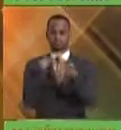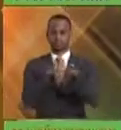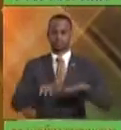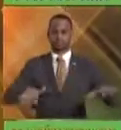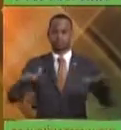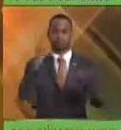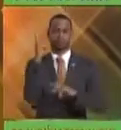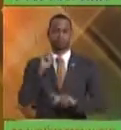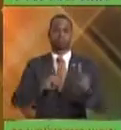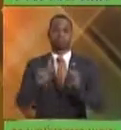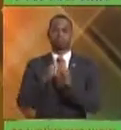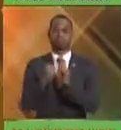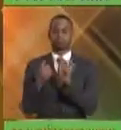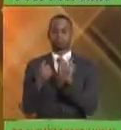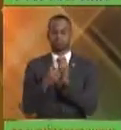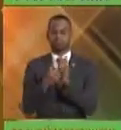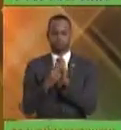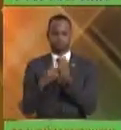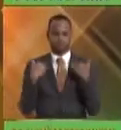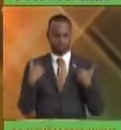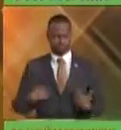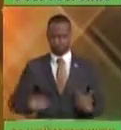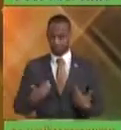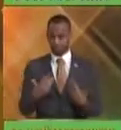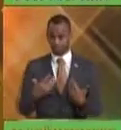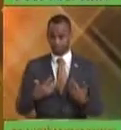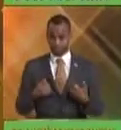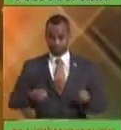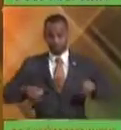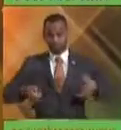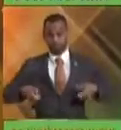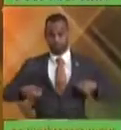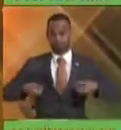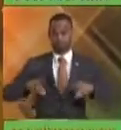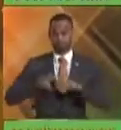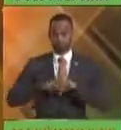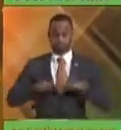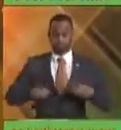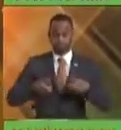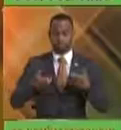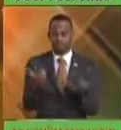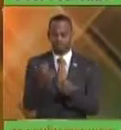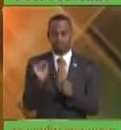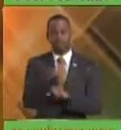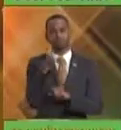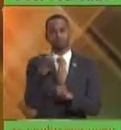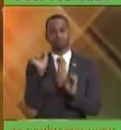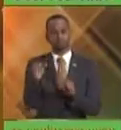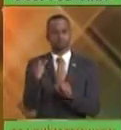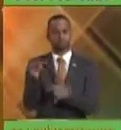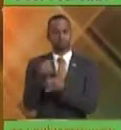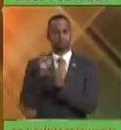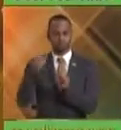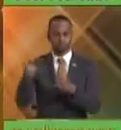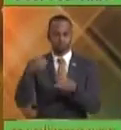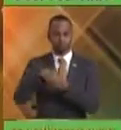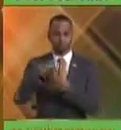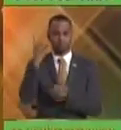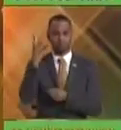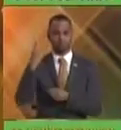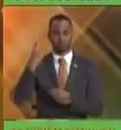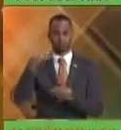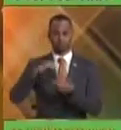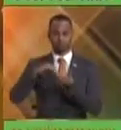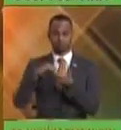para personas con movilidad reducida es otra práctica es decir la misma institución puede participar varias veces porque lo que el conadis